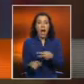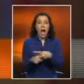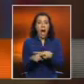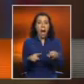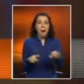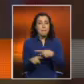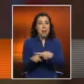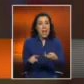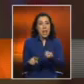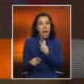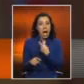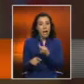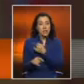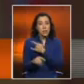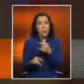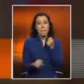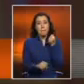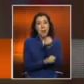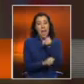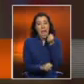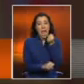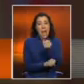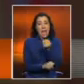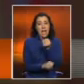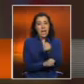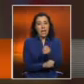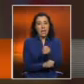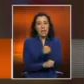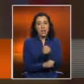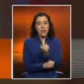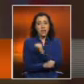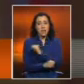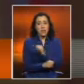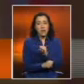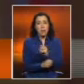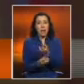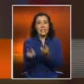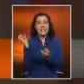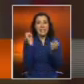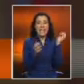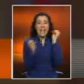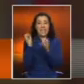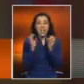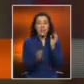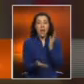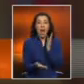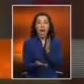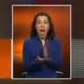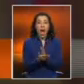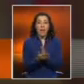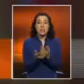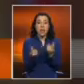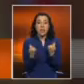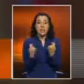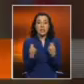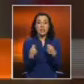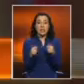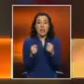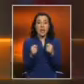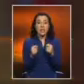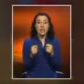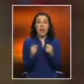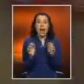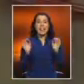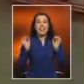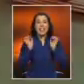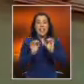amenazarme, después empezaron a pegarme, pues a tirarme cosas hasta que llegaron al punto de intentar tirarme por un